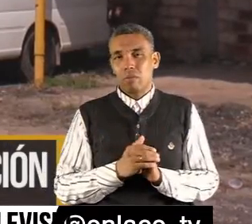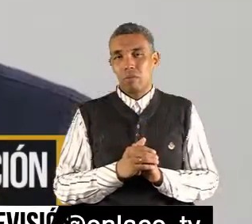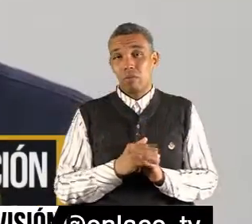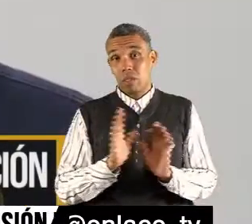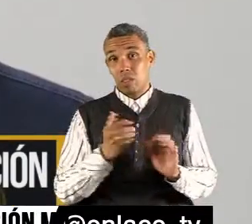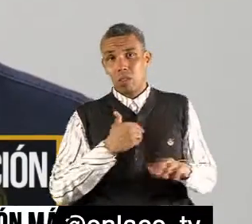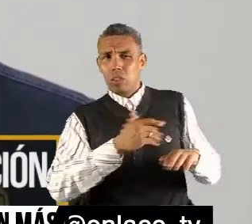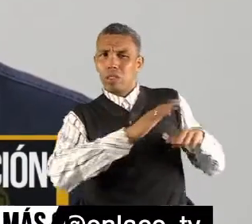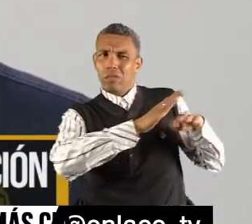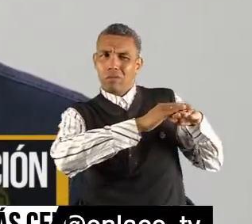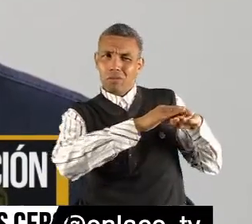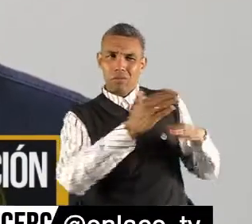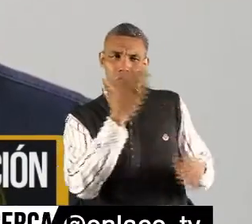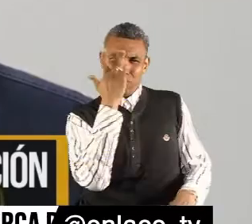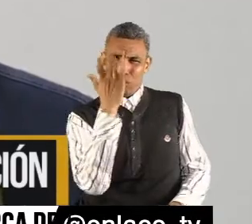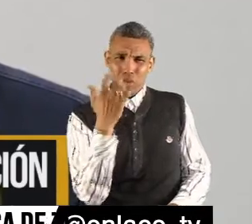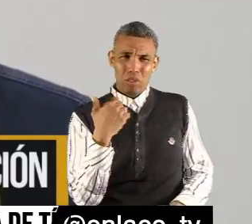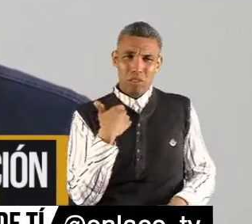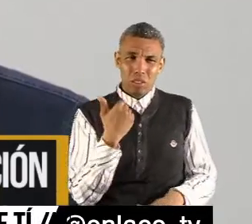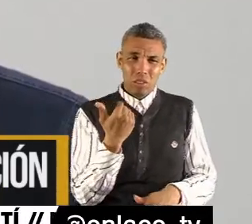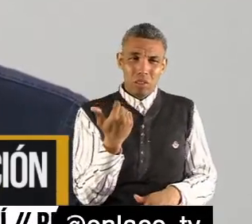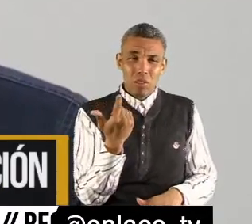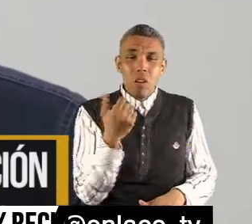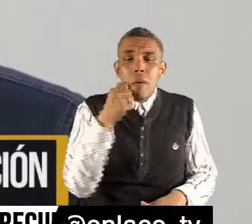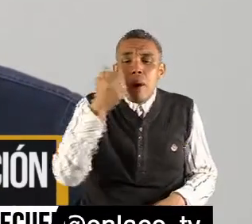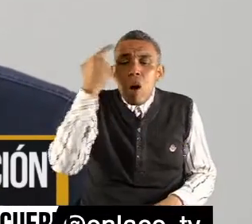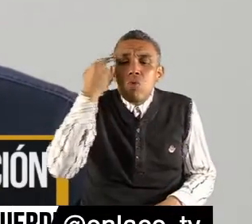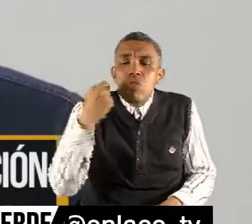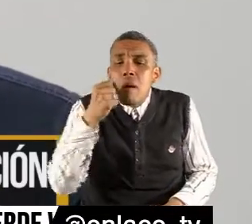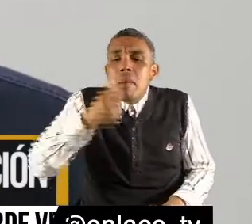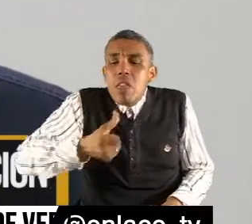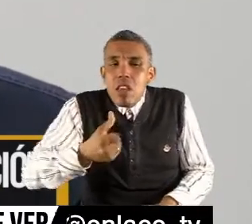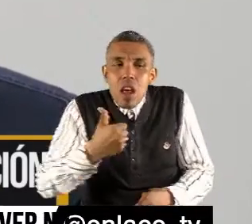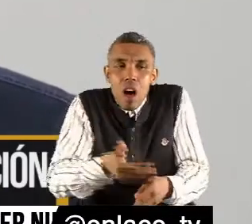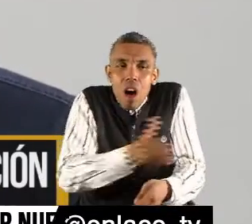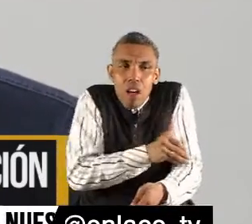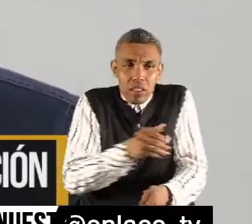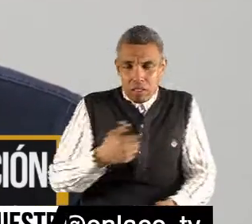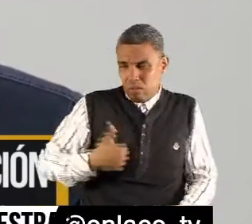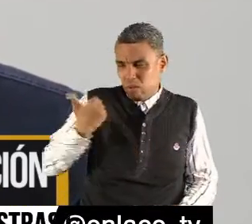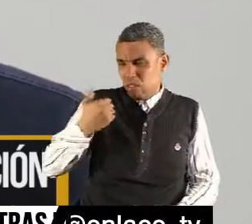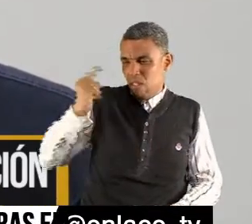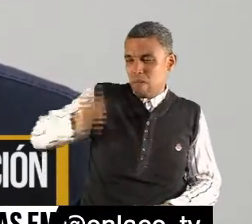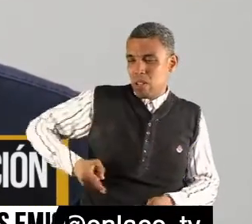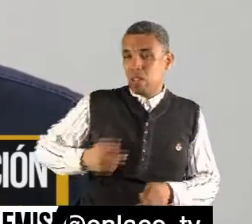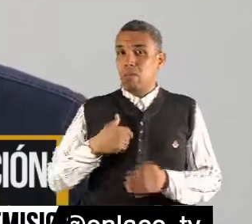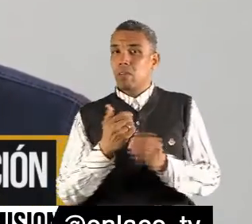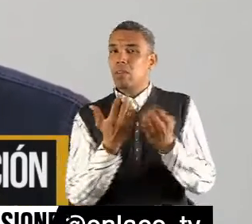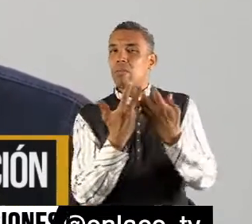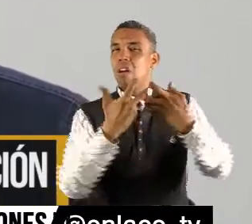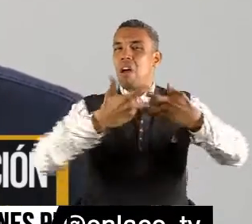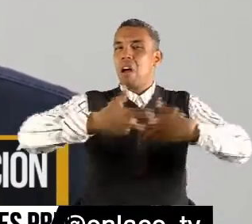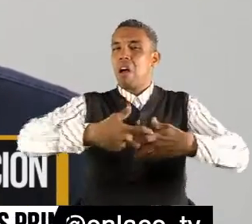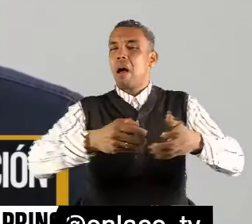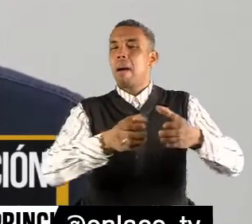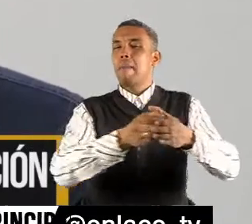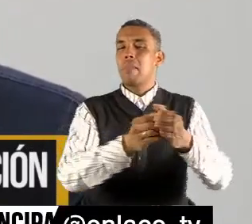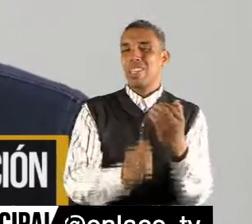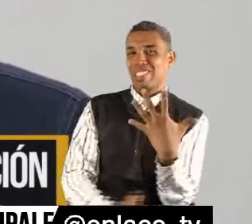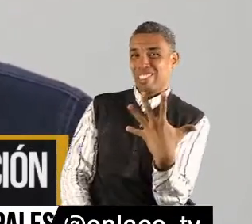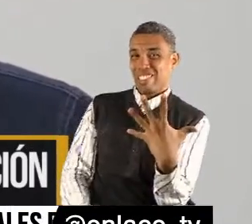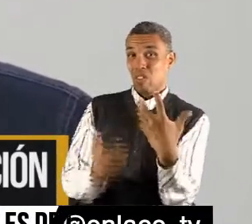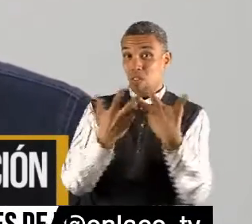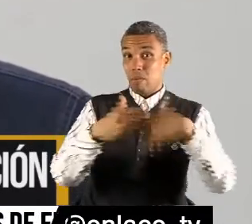por qué esta determinación de última hora y donde se veía un claro favorecimiento hacia una empresa de las 5 que estaban